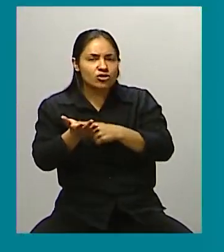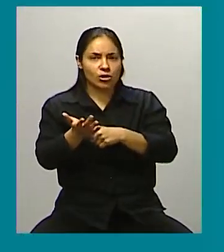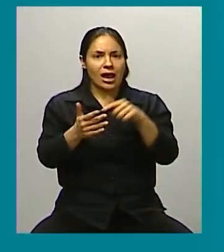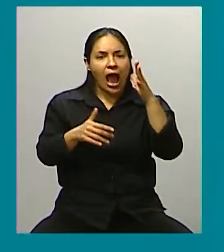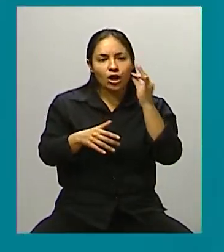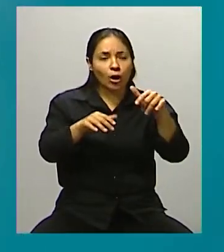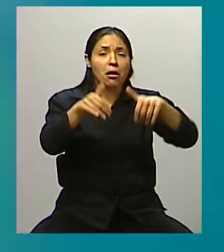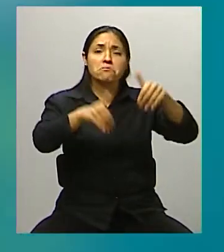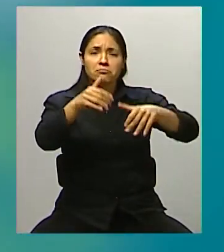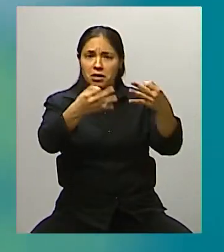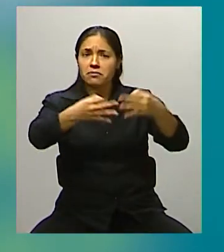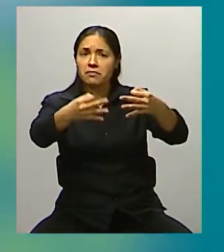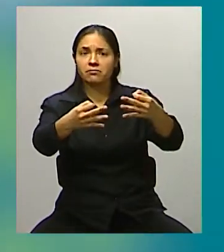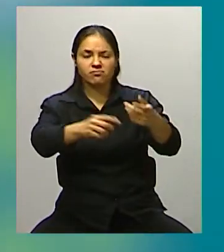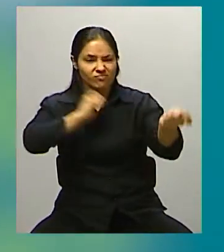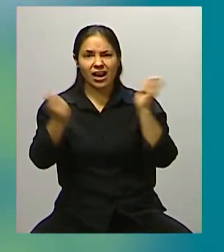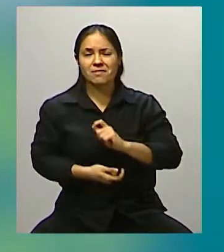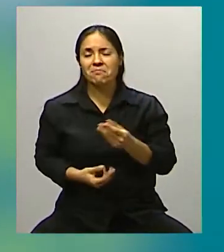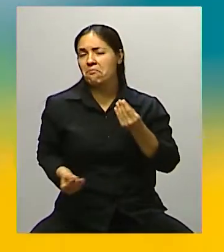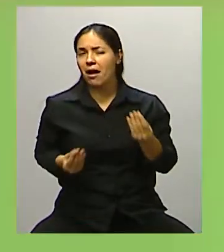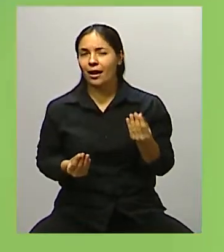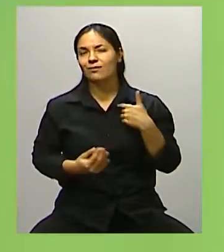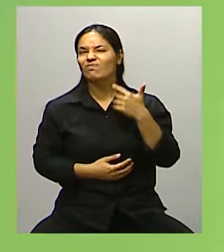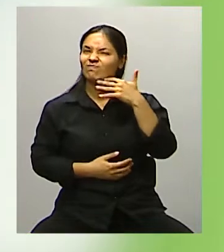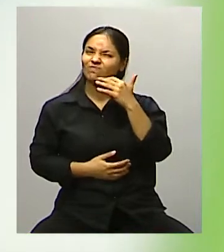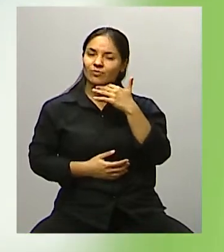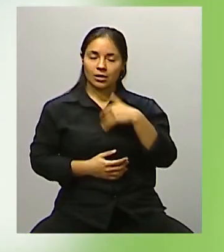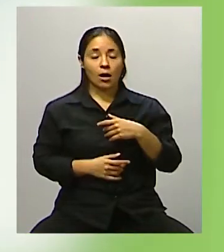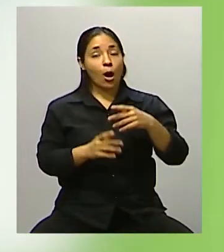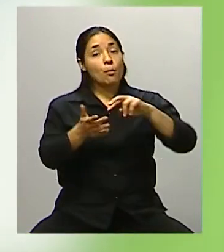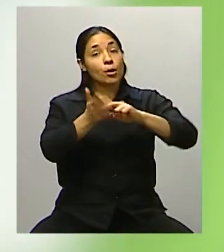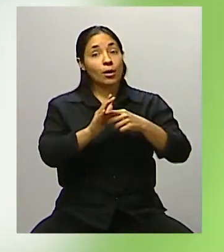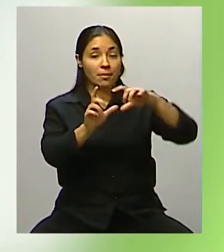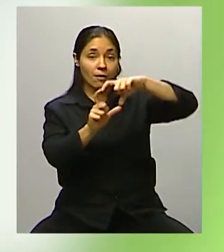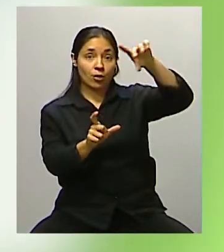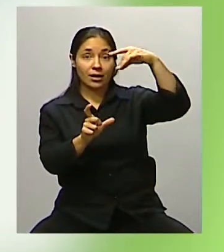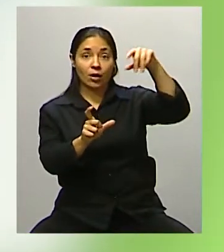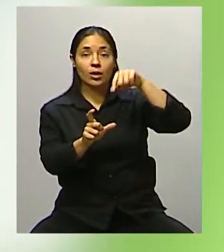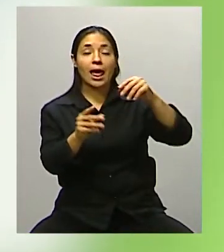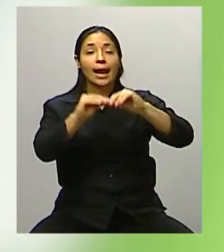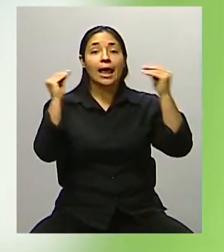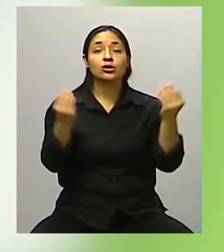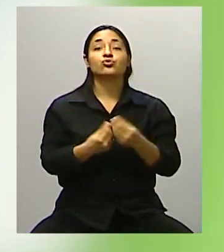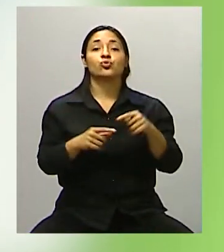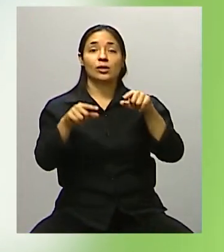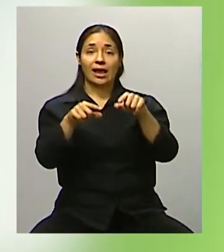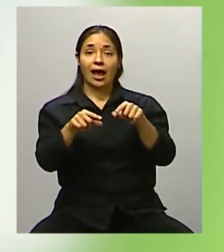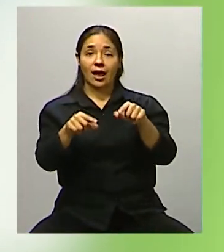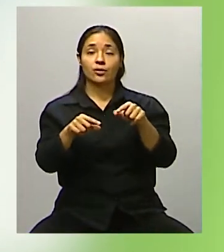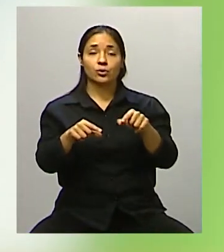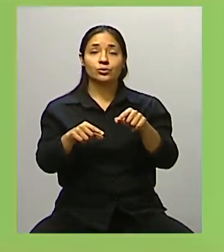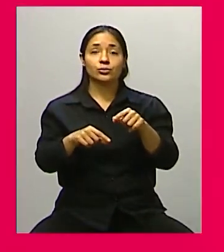de la boleta única es que los resultados que hay es que